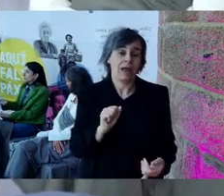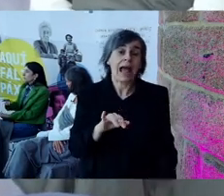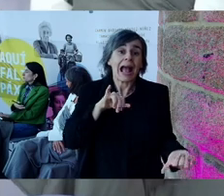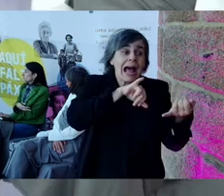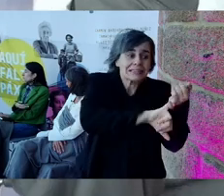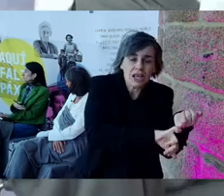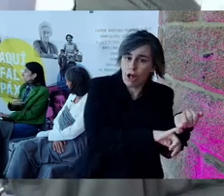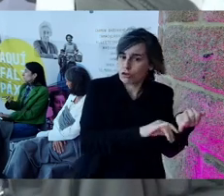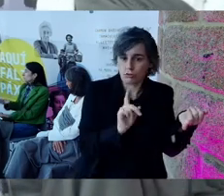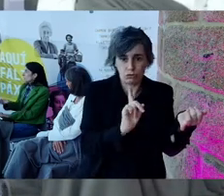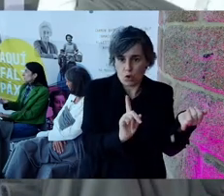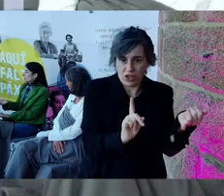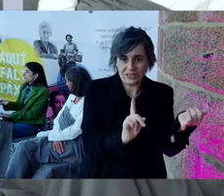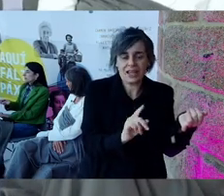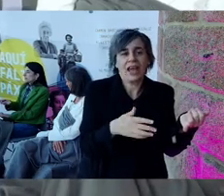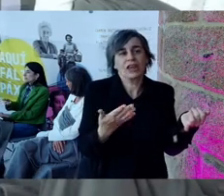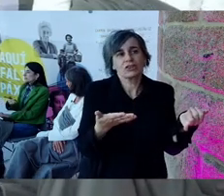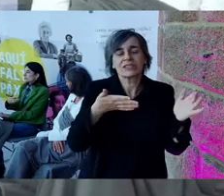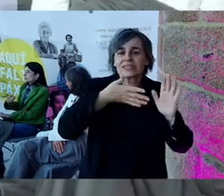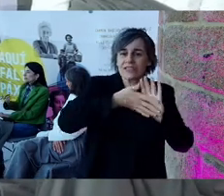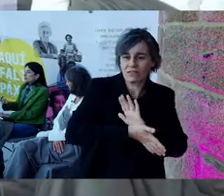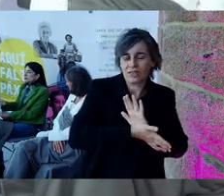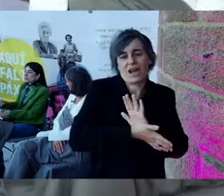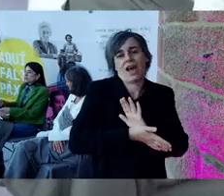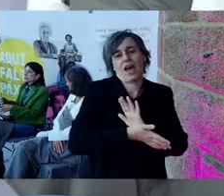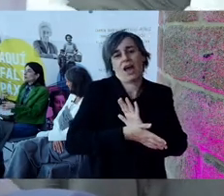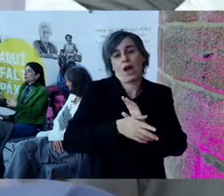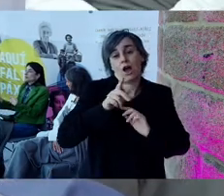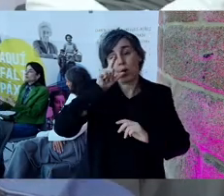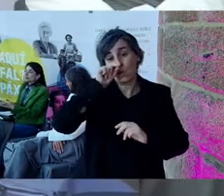por vía matrimonial implicaba también un refuerzo,